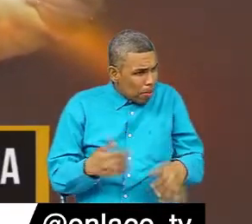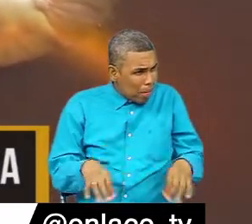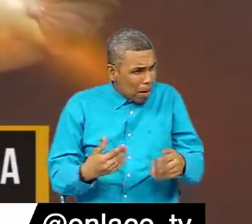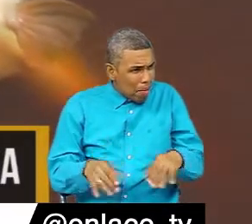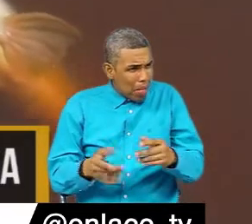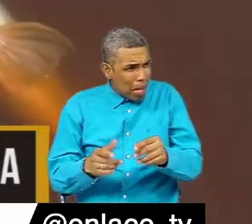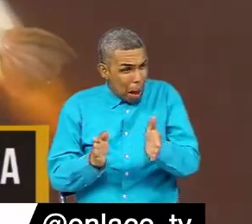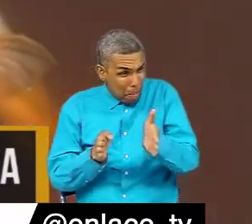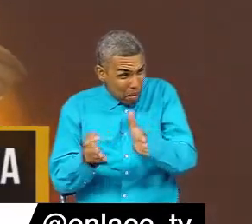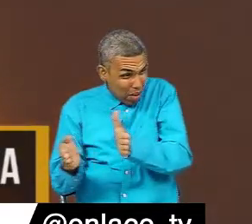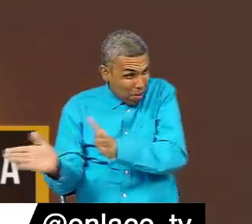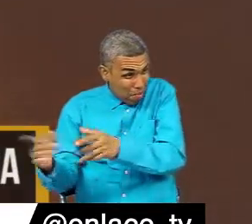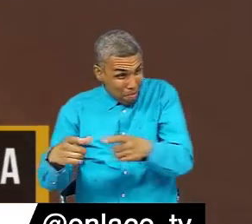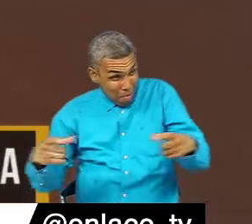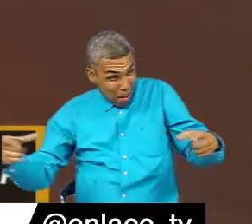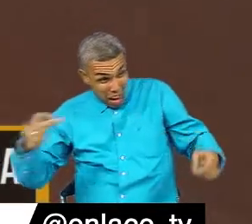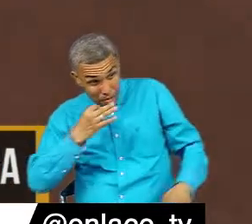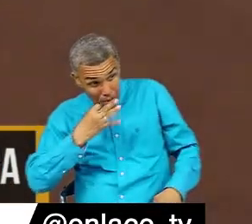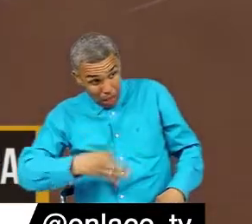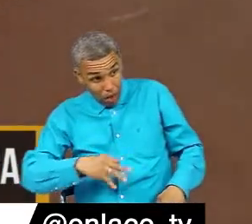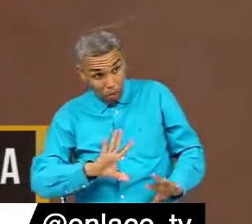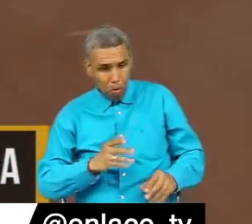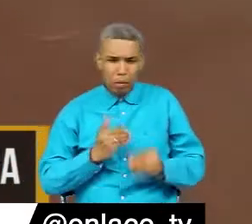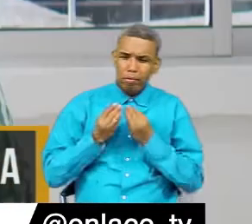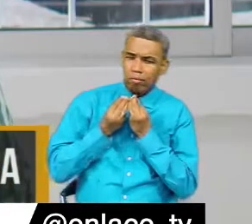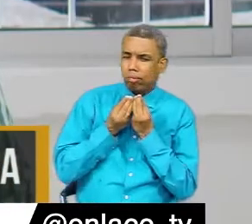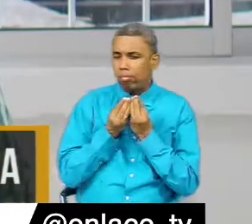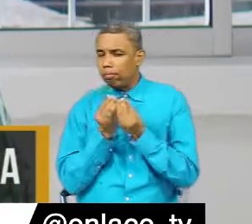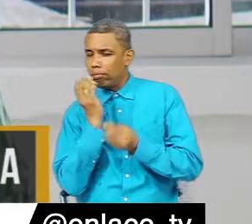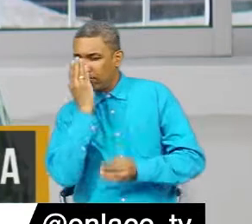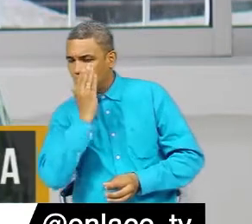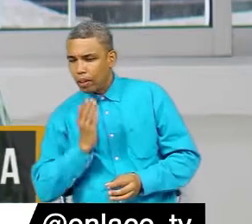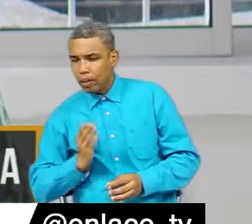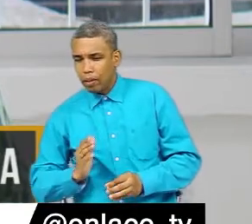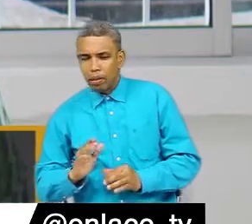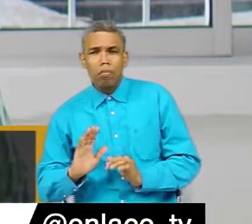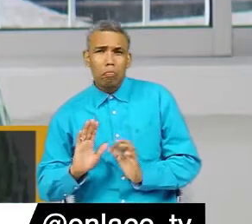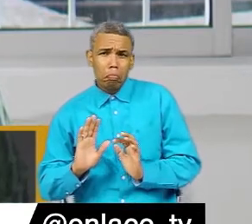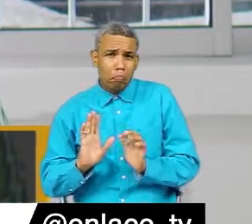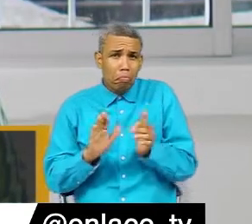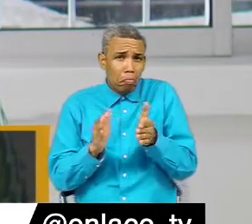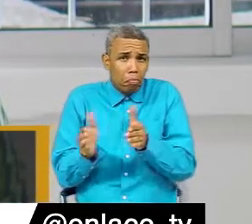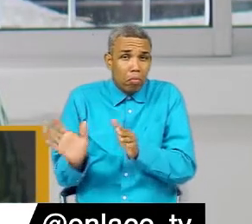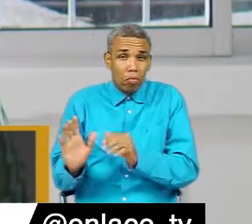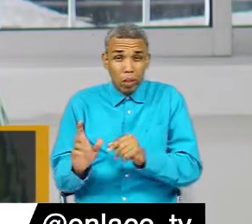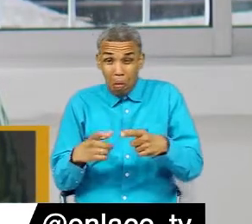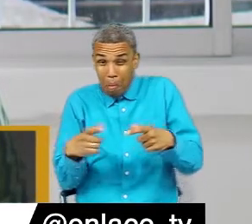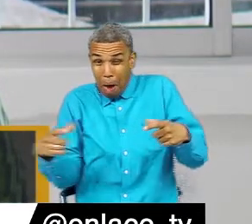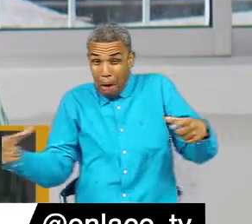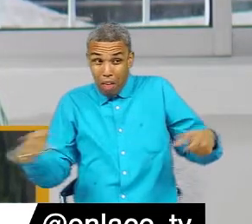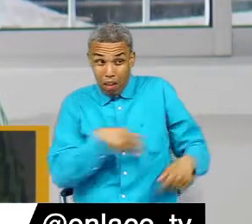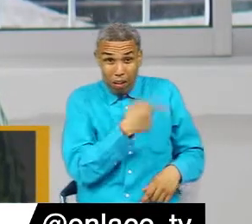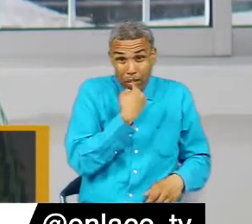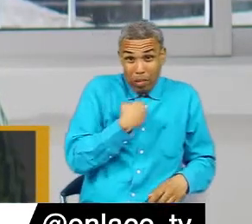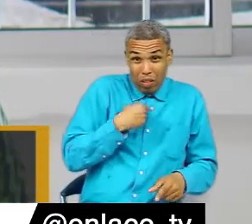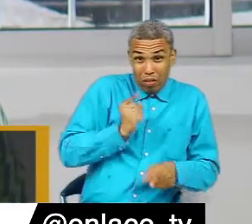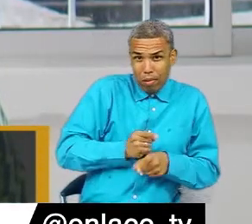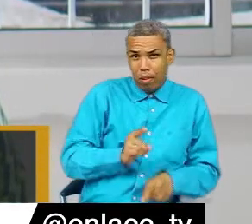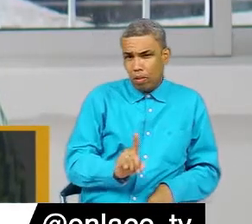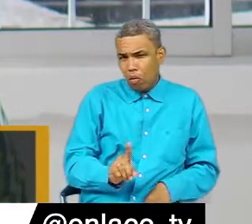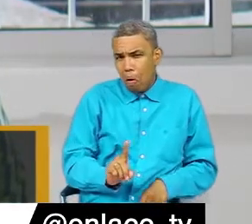que tenemos relacionado con esta situación. Sin embargo, pues dentro del proceso administrativo que se